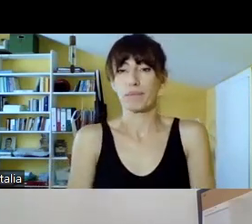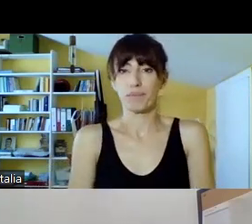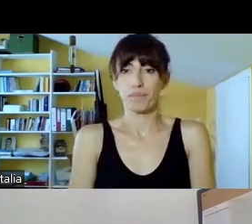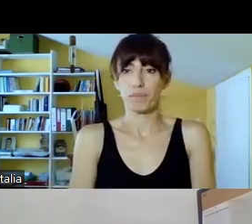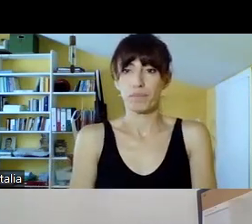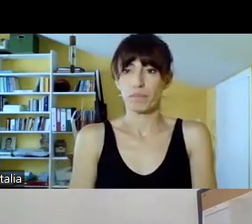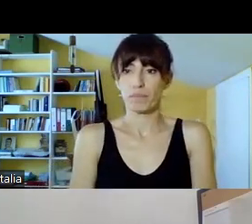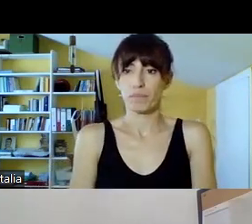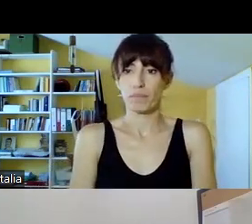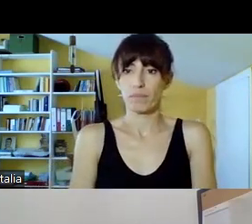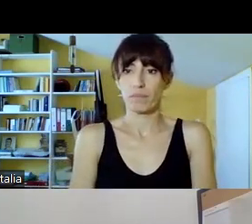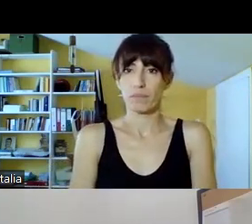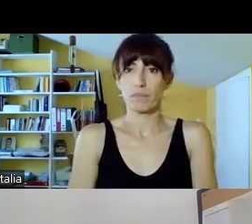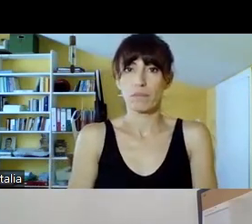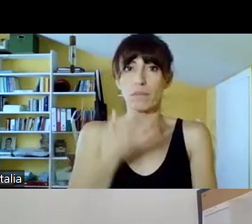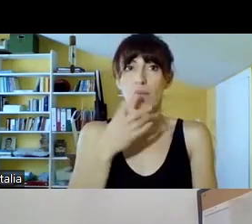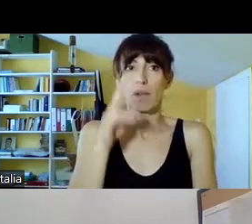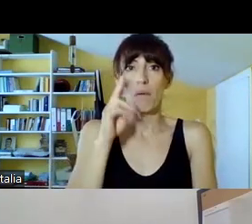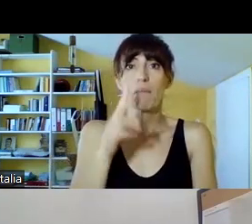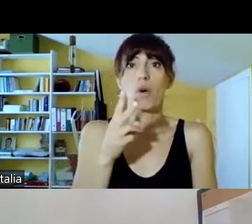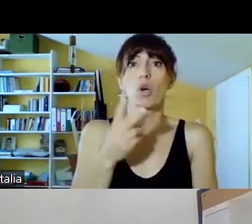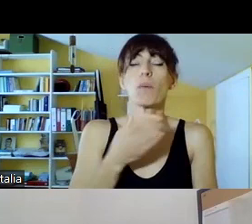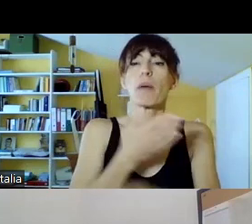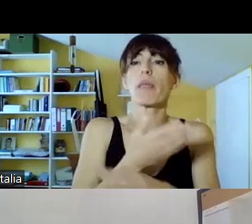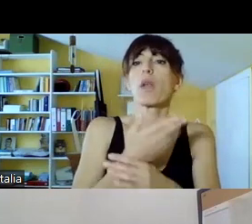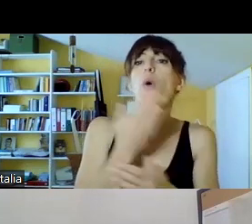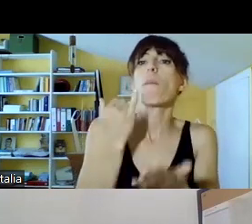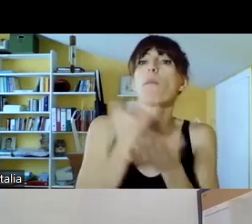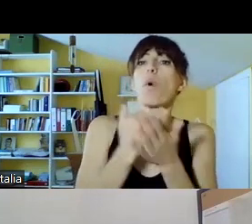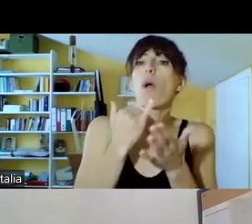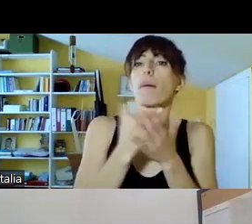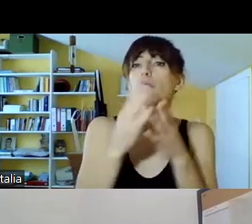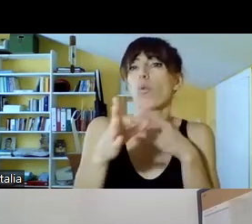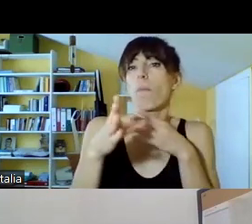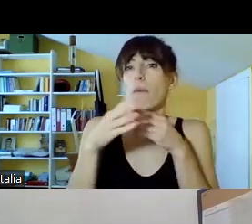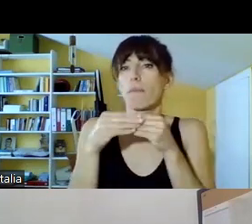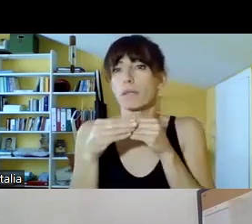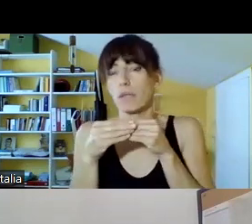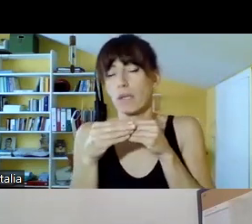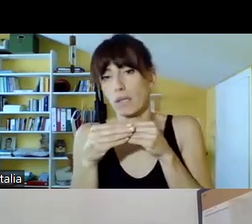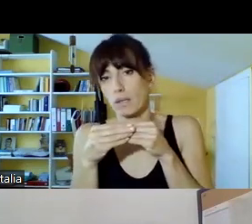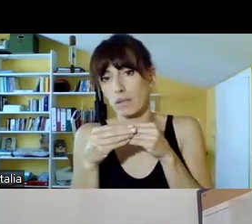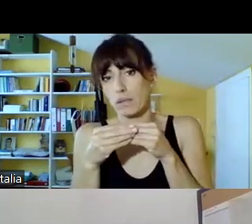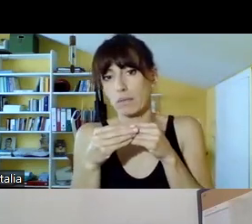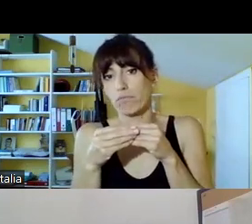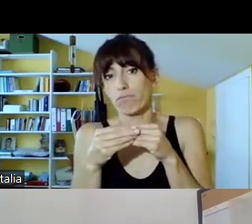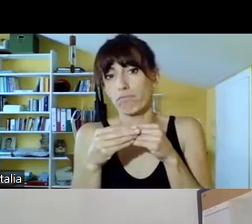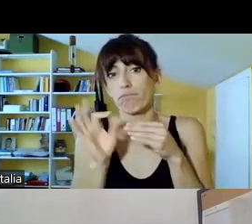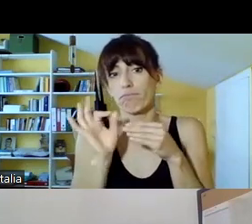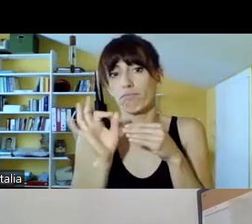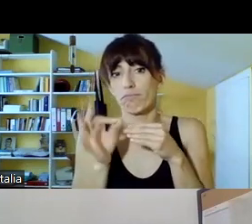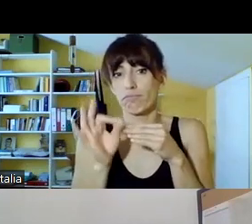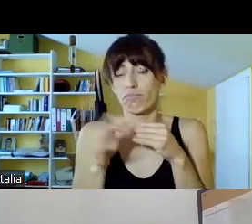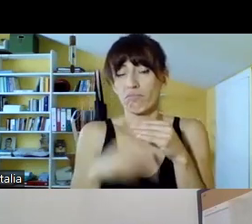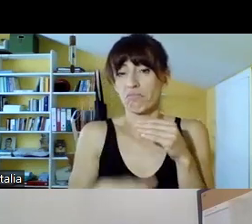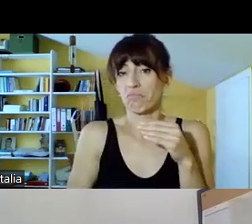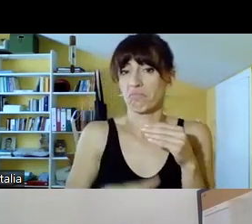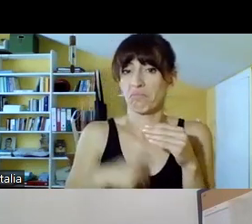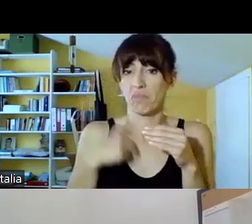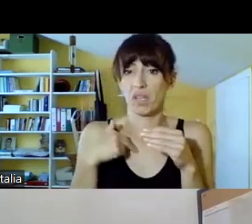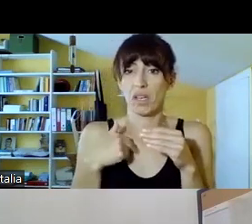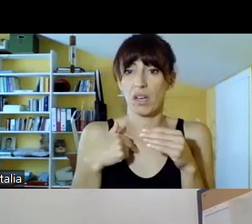en la solicitud de pruebas complementarias, si bien es cierto que en general no hay